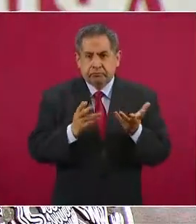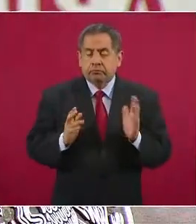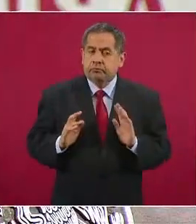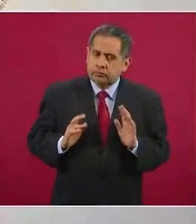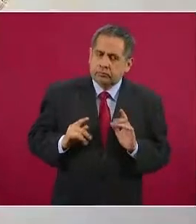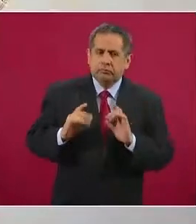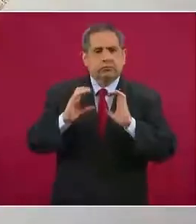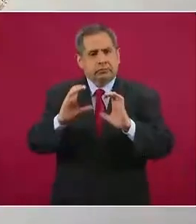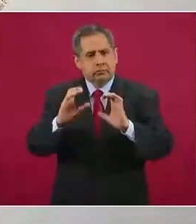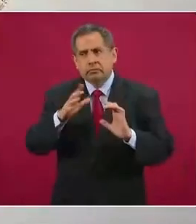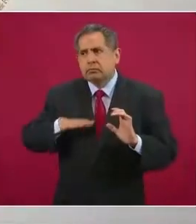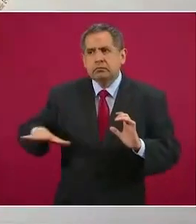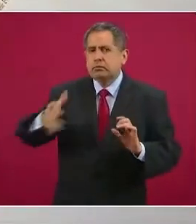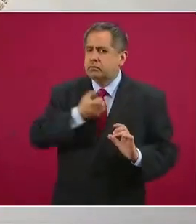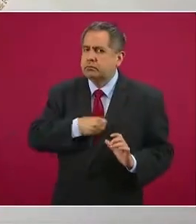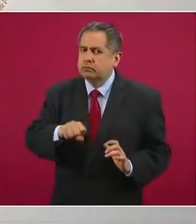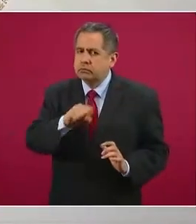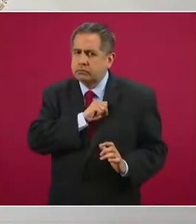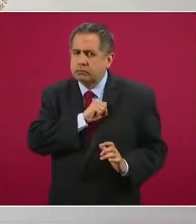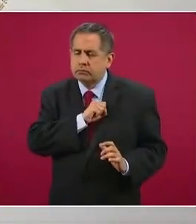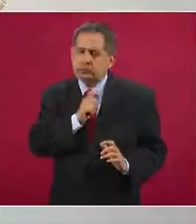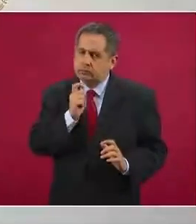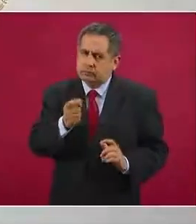tenemos que cuidar la salud del pueblo.